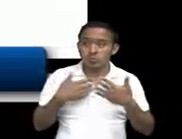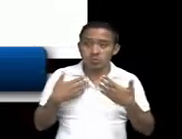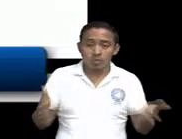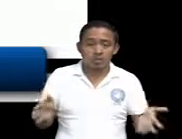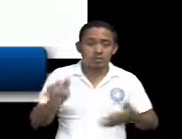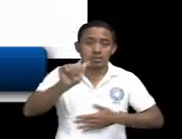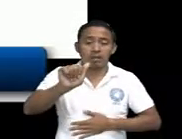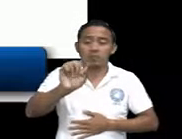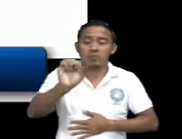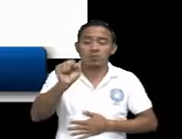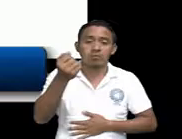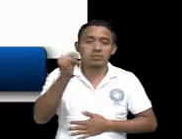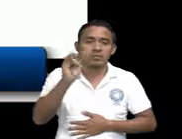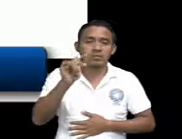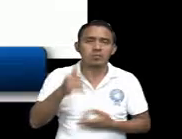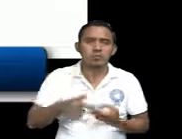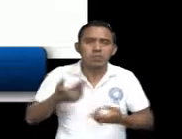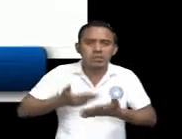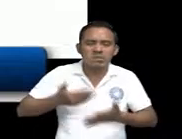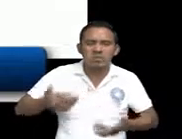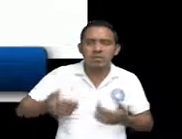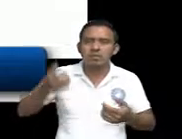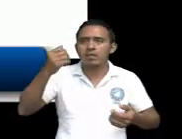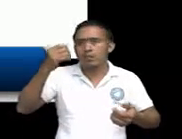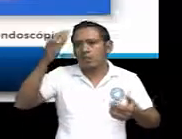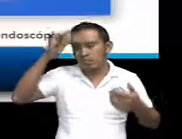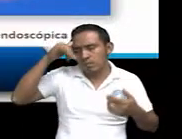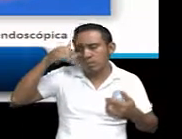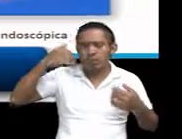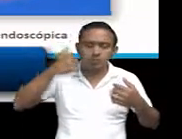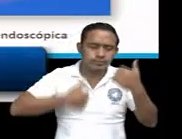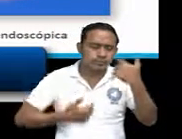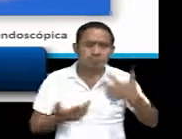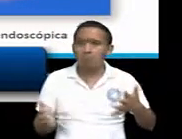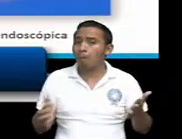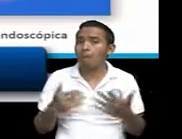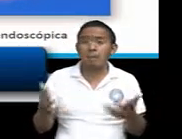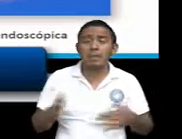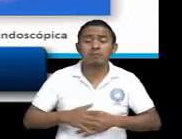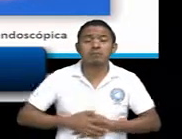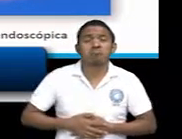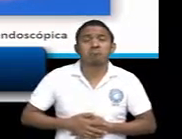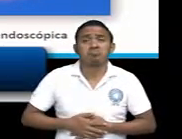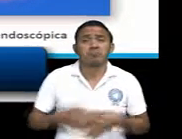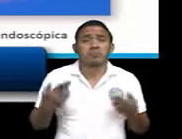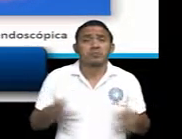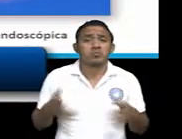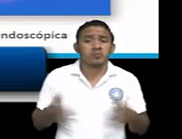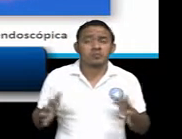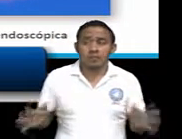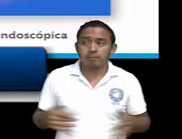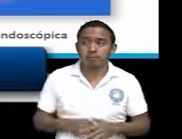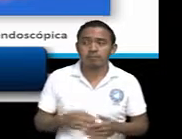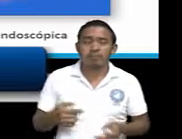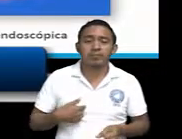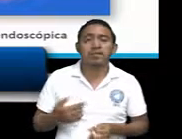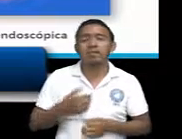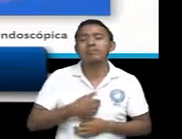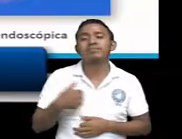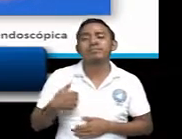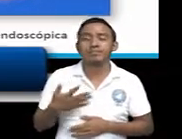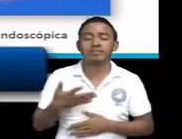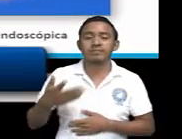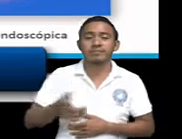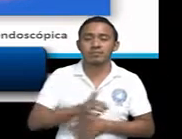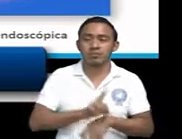Son asintomáticas totalmente. Entonces, realmente el paciente se da cuenta, uno, cuando hace chequeos preventivos.